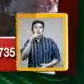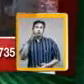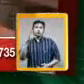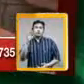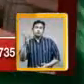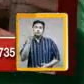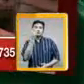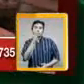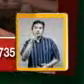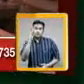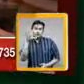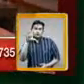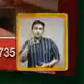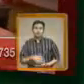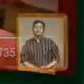2900-734 o al